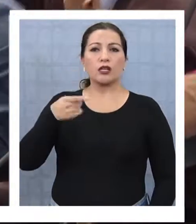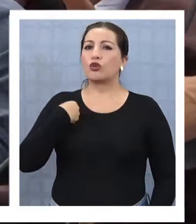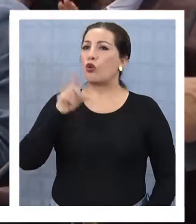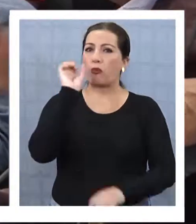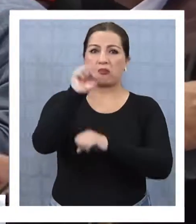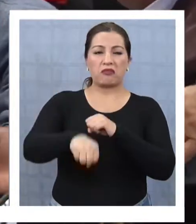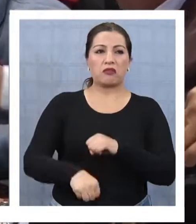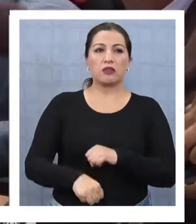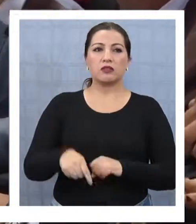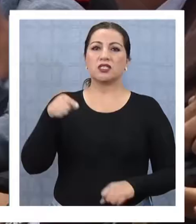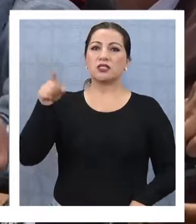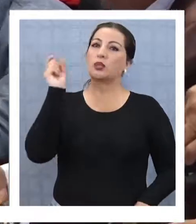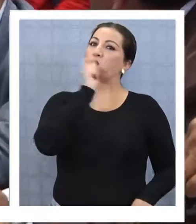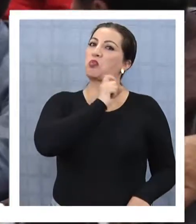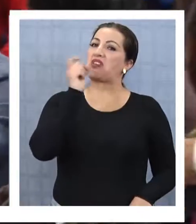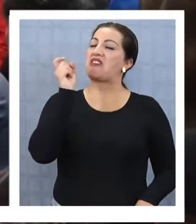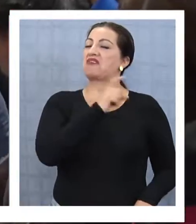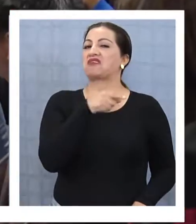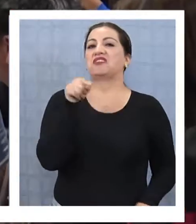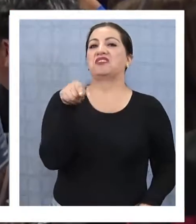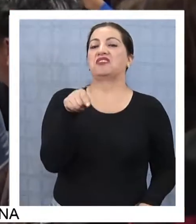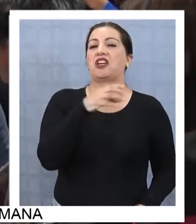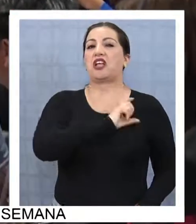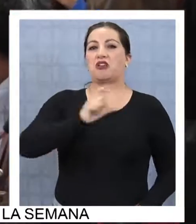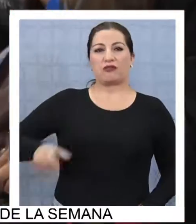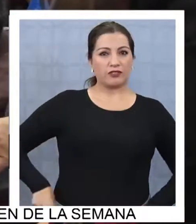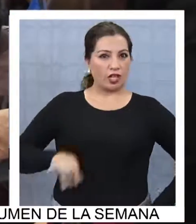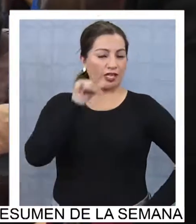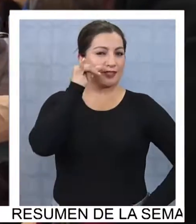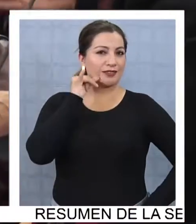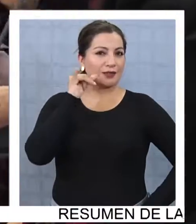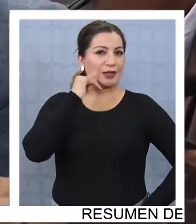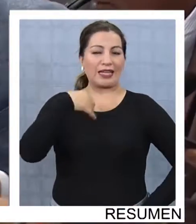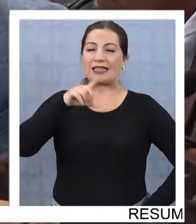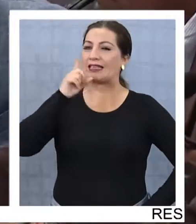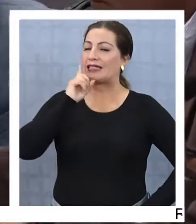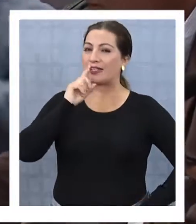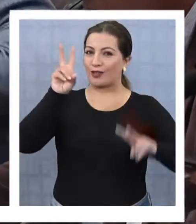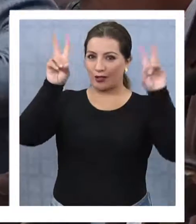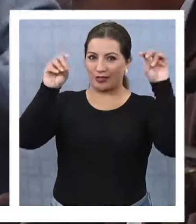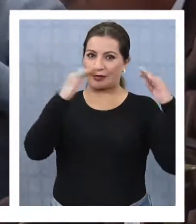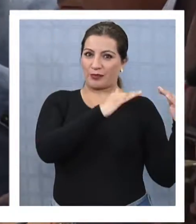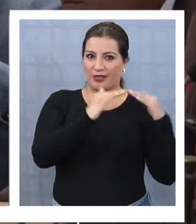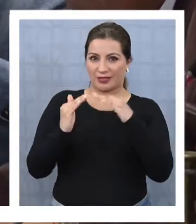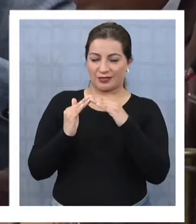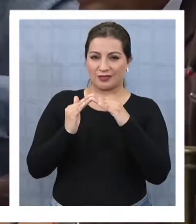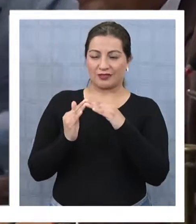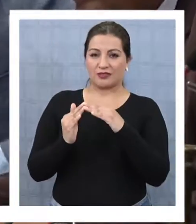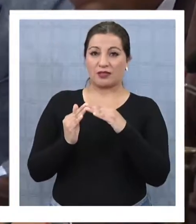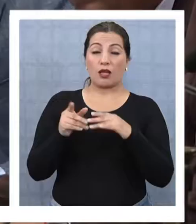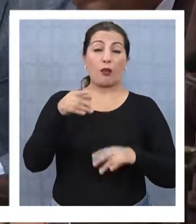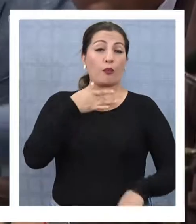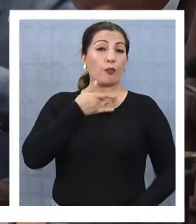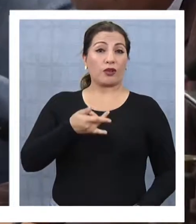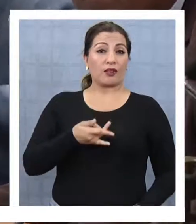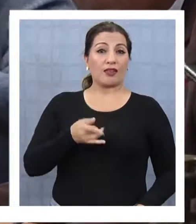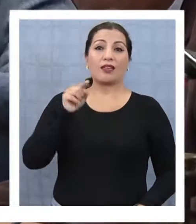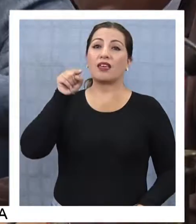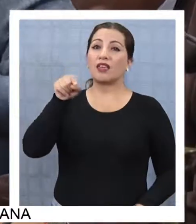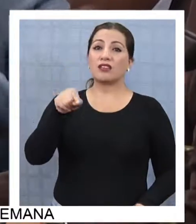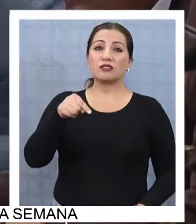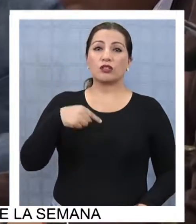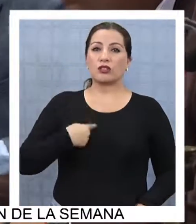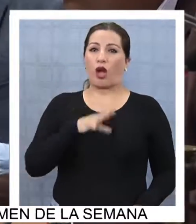convenio, se mostró crítico frente al manejo que el gobierno de Tarapacá ha tenido con el tema viviendas, razón que habría motivado